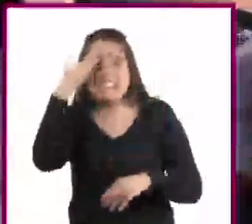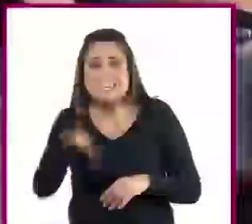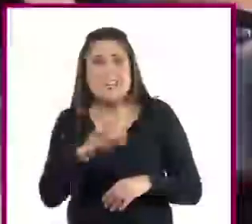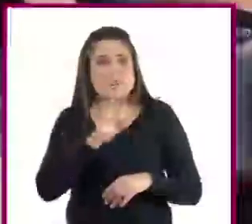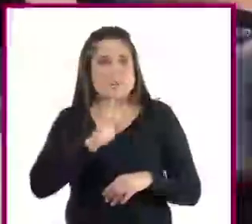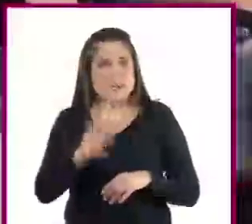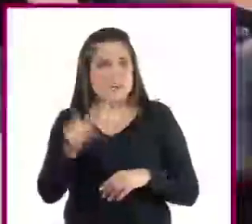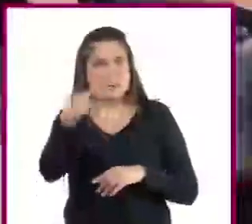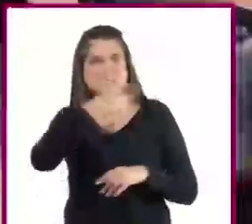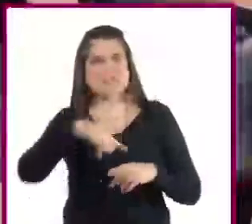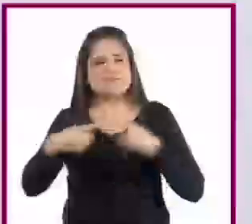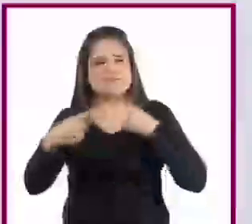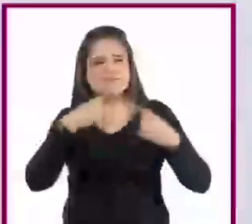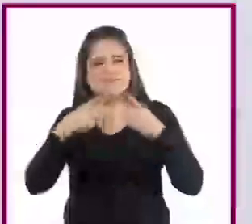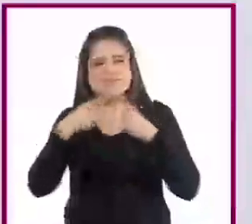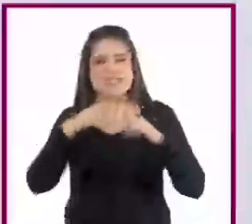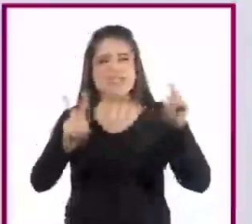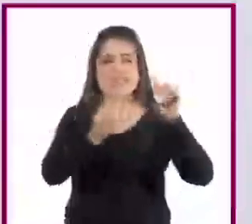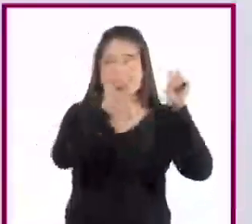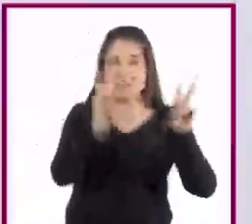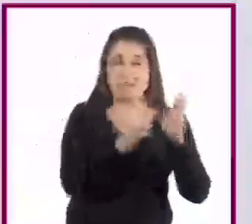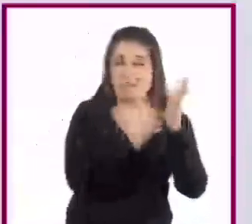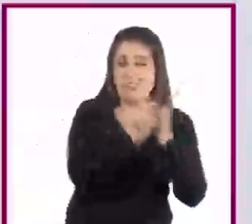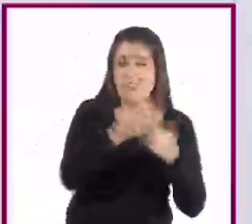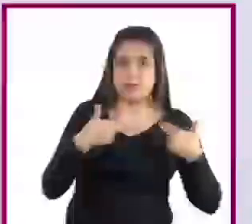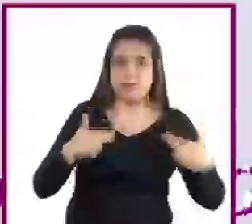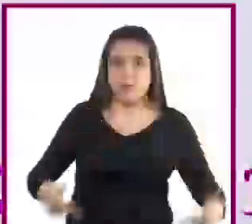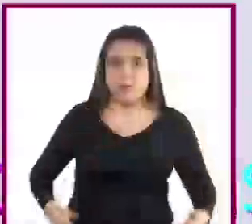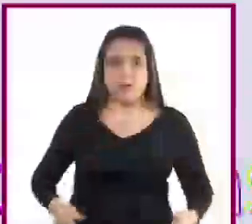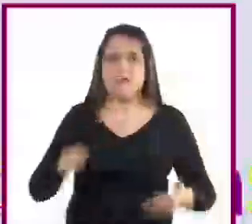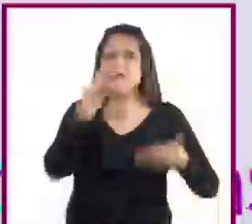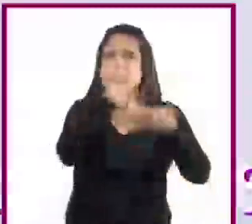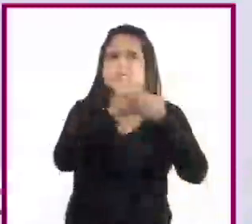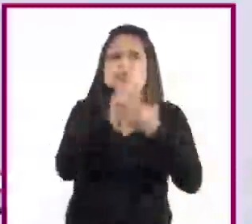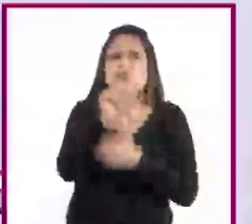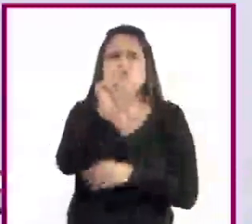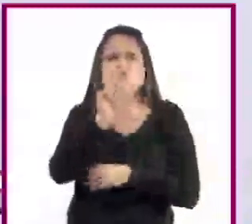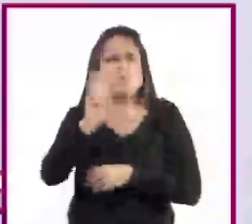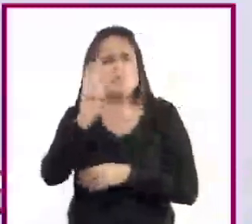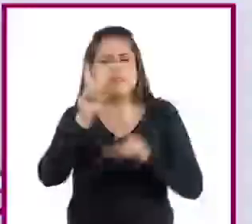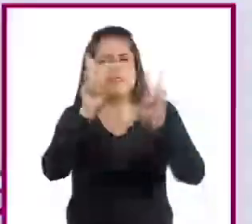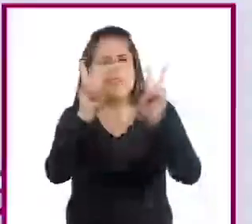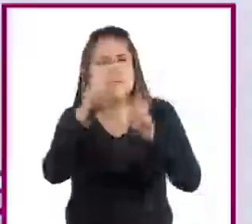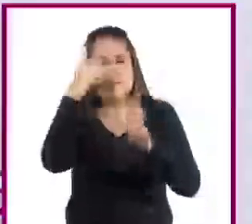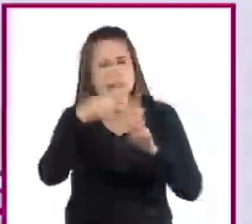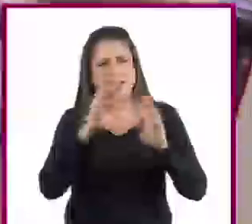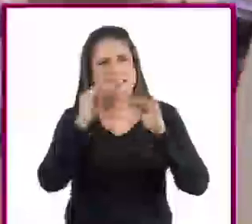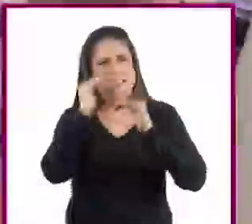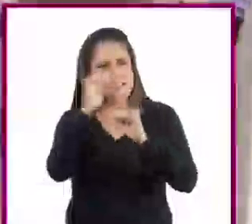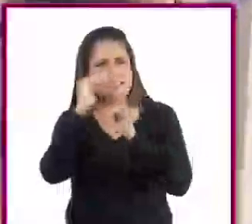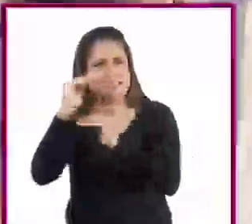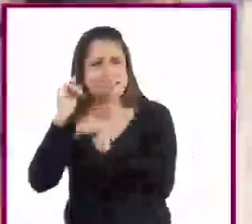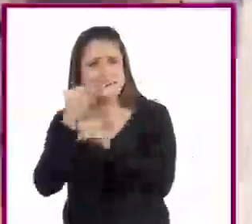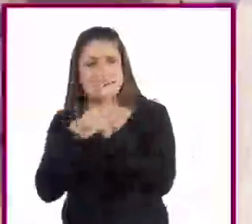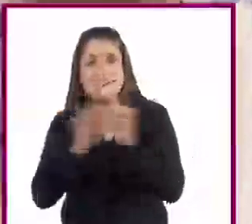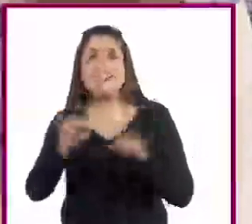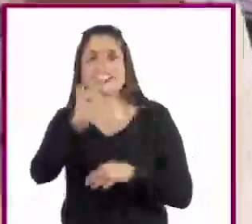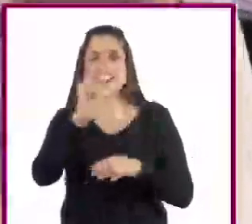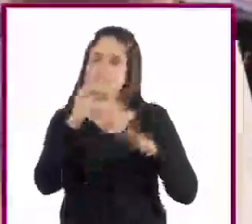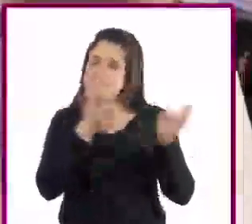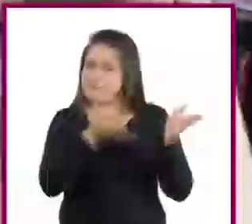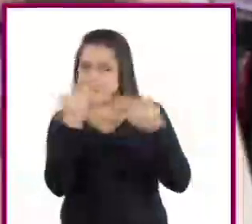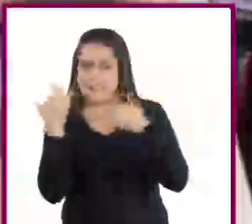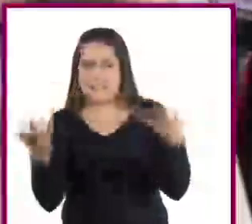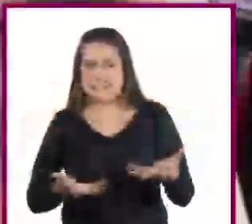mejor trabajemos con el tema de los derechos humanos anotando algunos subtemas para delimitar la información. Sí, manos a la